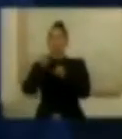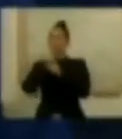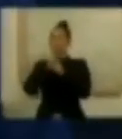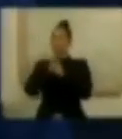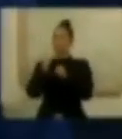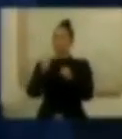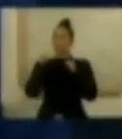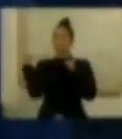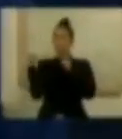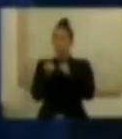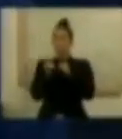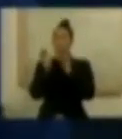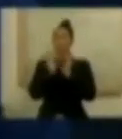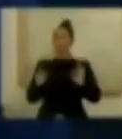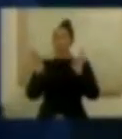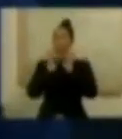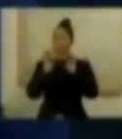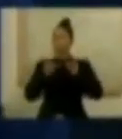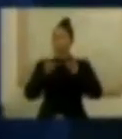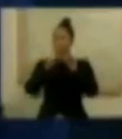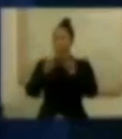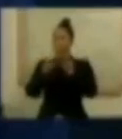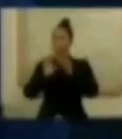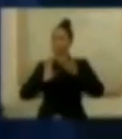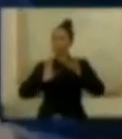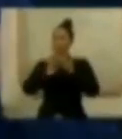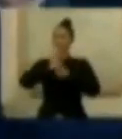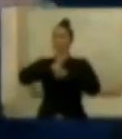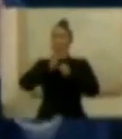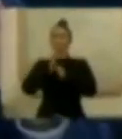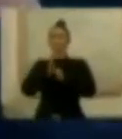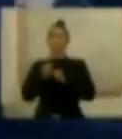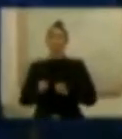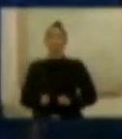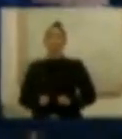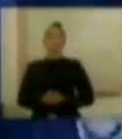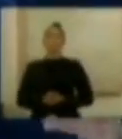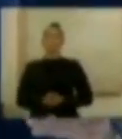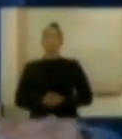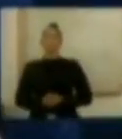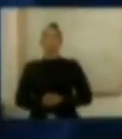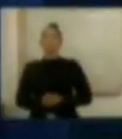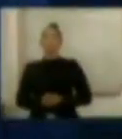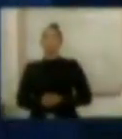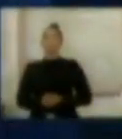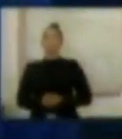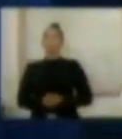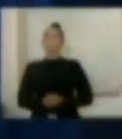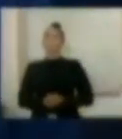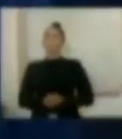las campañas, pero siempre habrá un segmento ahí, indolente, que no cree,